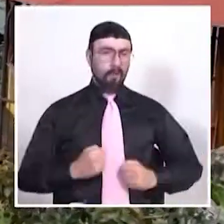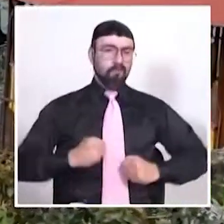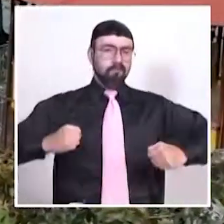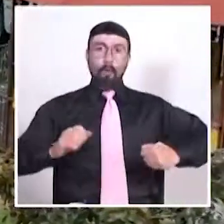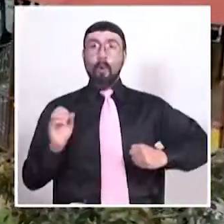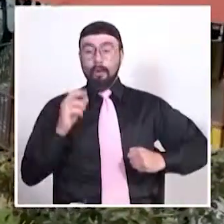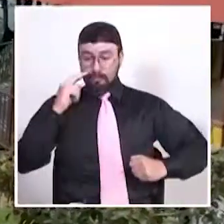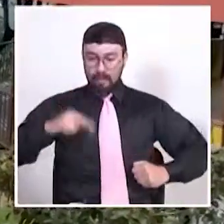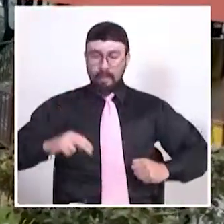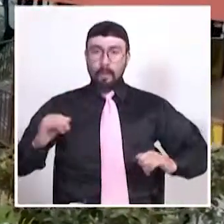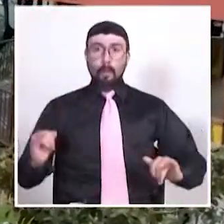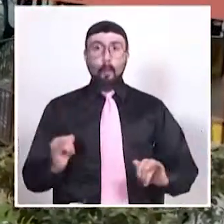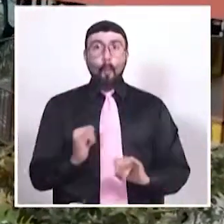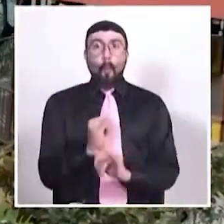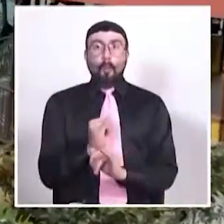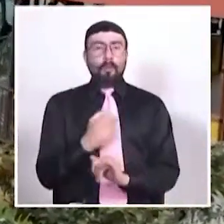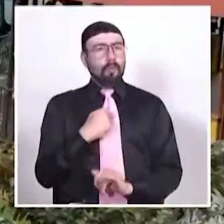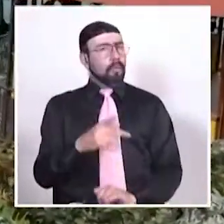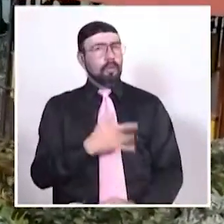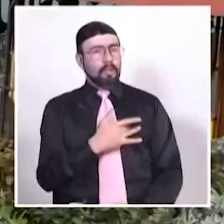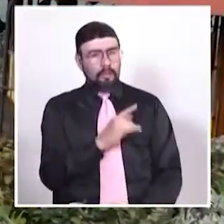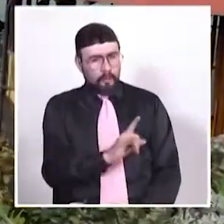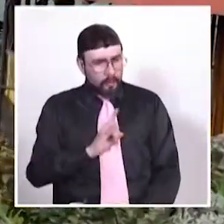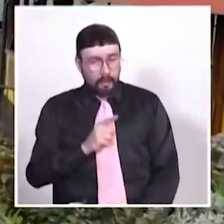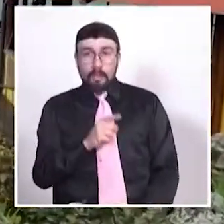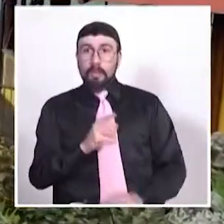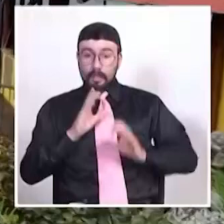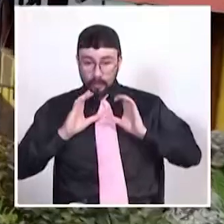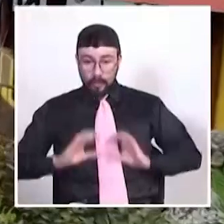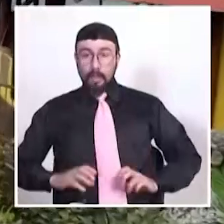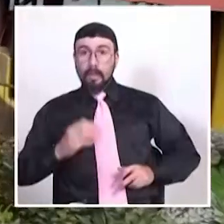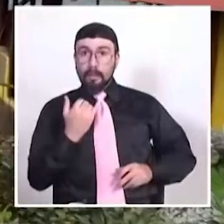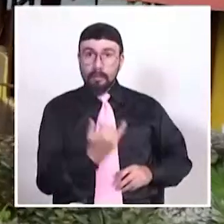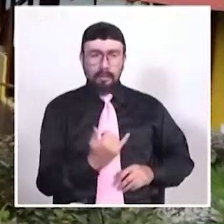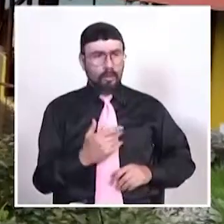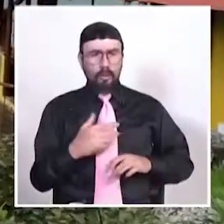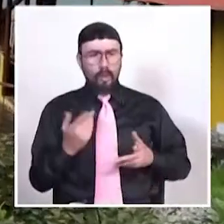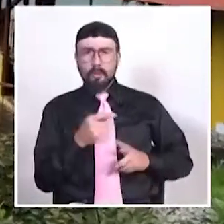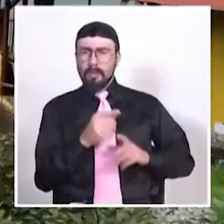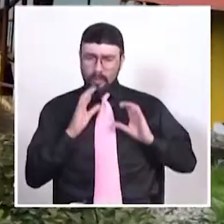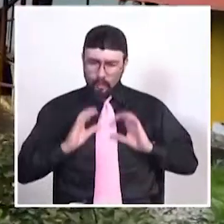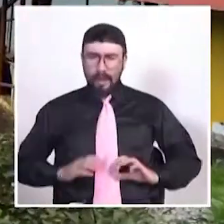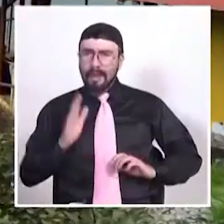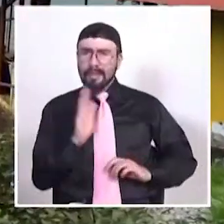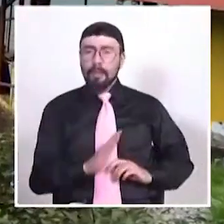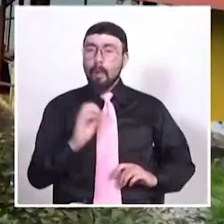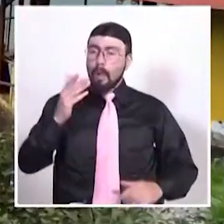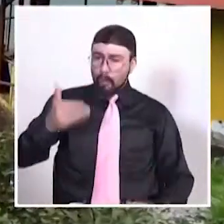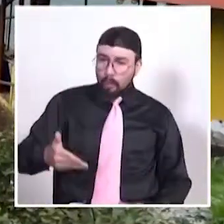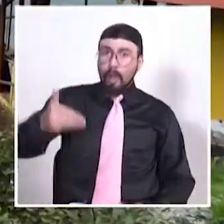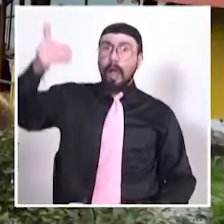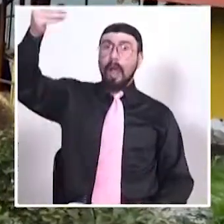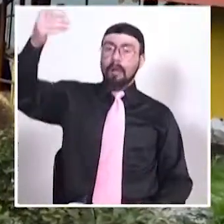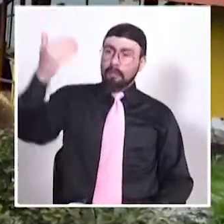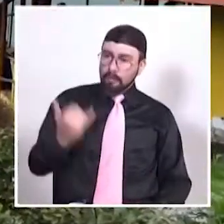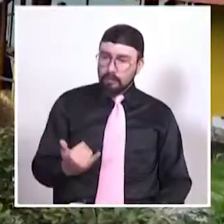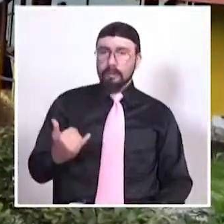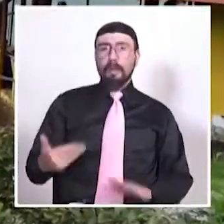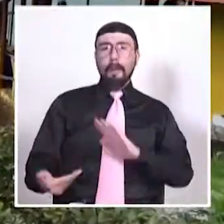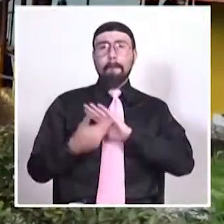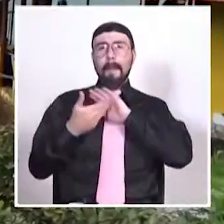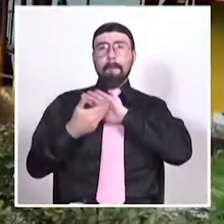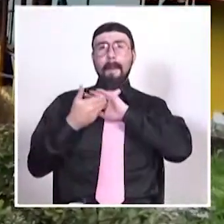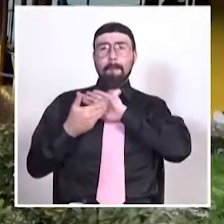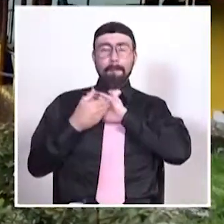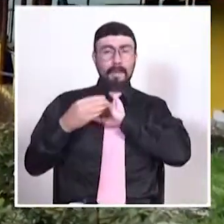flaco, esa percepción de tu cuerpo y esa forma en que tu cuerpo es, si eres bajito, si eres alto, termina afectándote